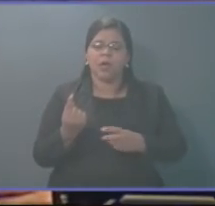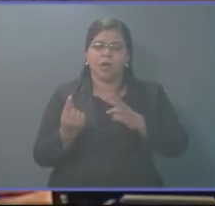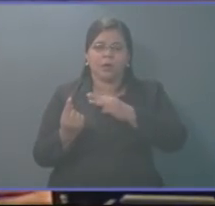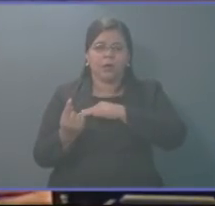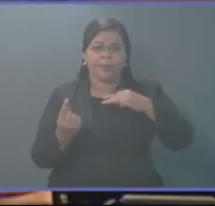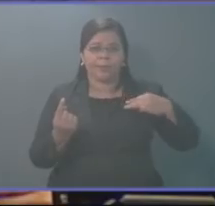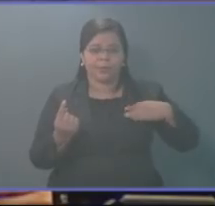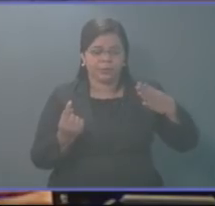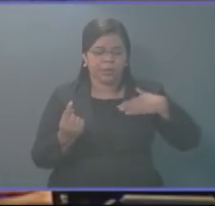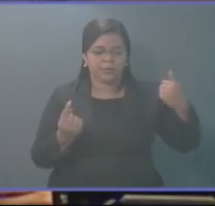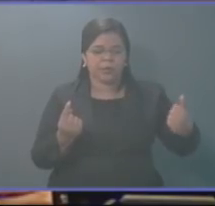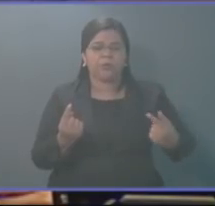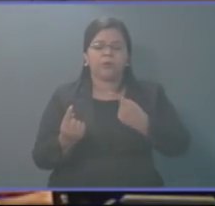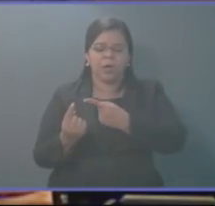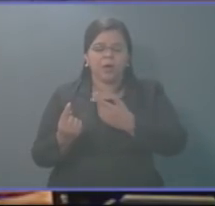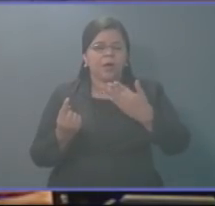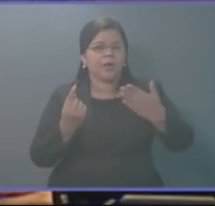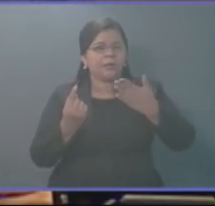que explique los motivos